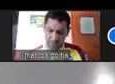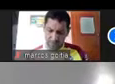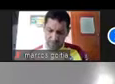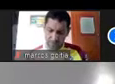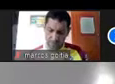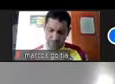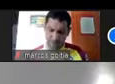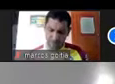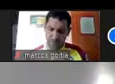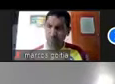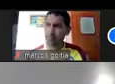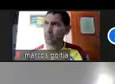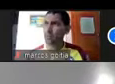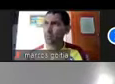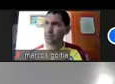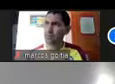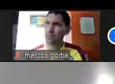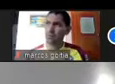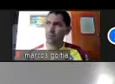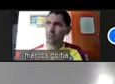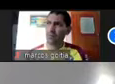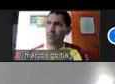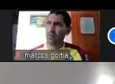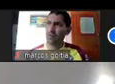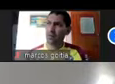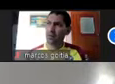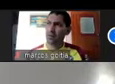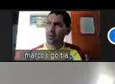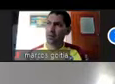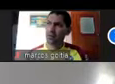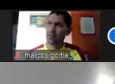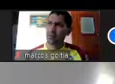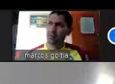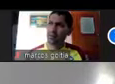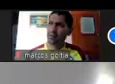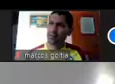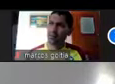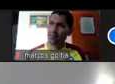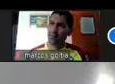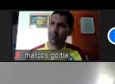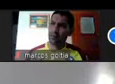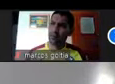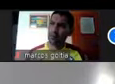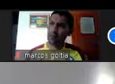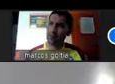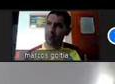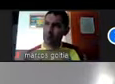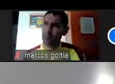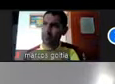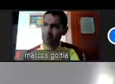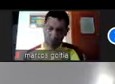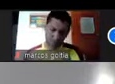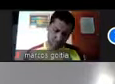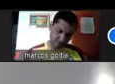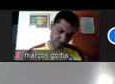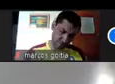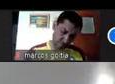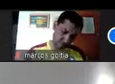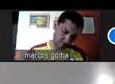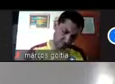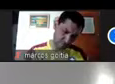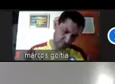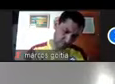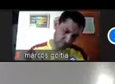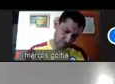actividad abierta. Entonces yo señalaba como un principio rector, y como tiene que ver con la Secretaría de la Función Pública, las instituciones que